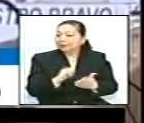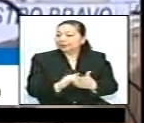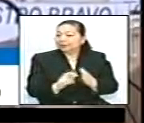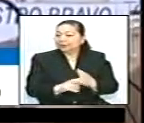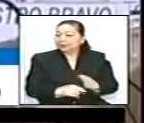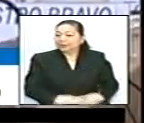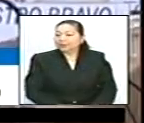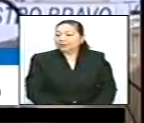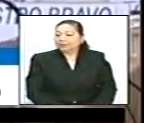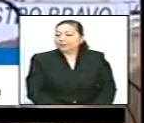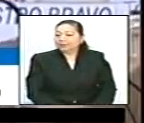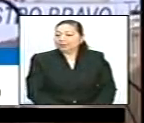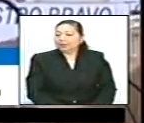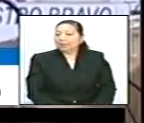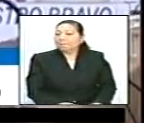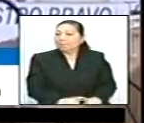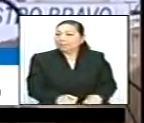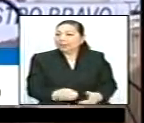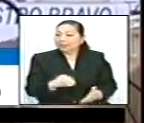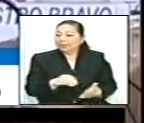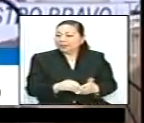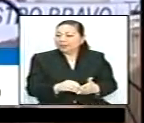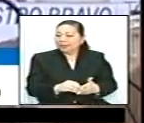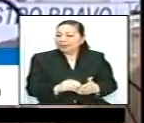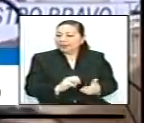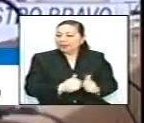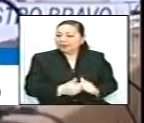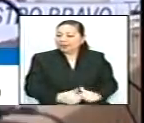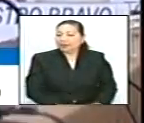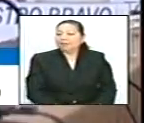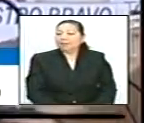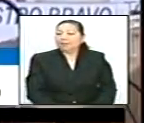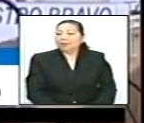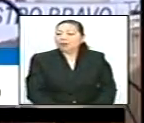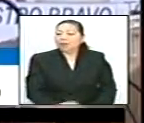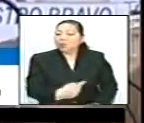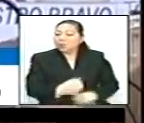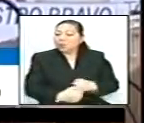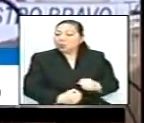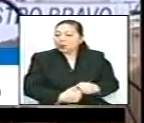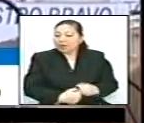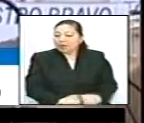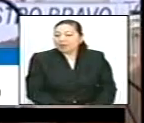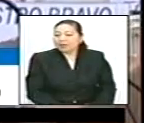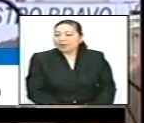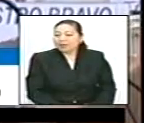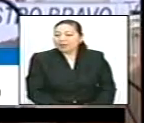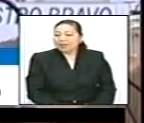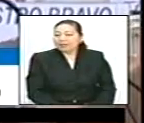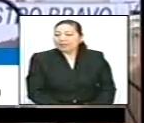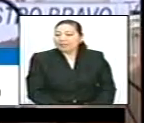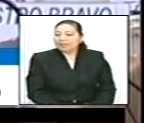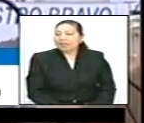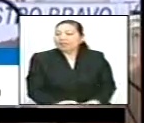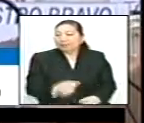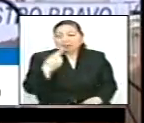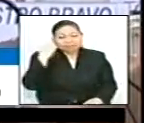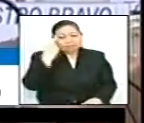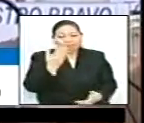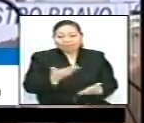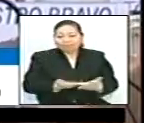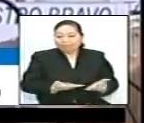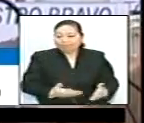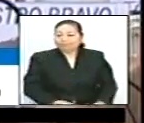país? Porque si vamos a un cambio de gobierno en un año, evidentemente esto va a ser otro bajón, ¿no?